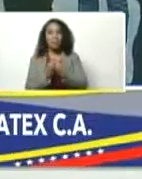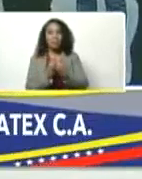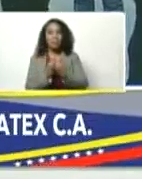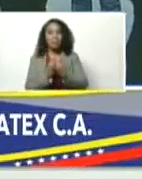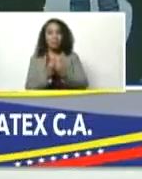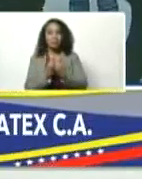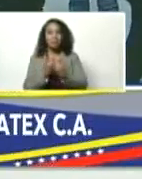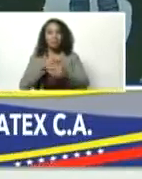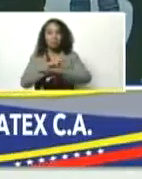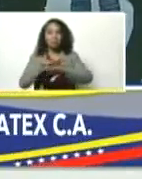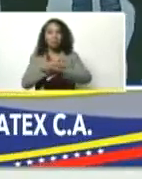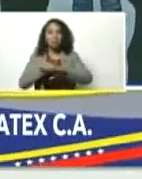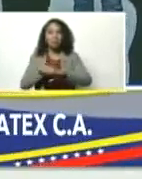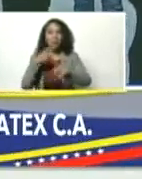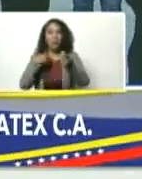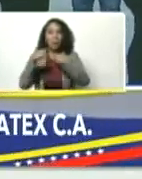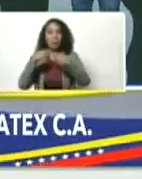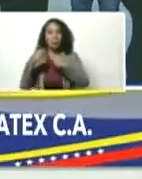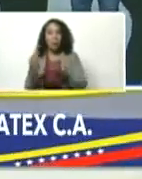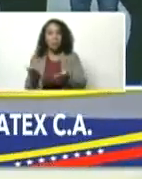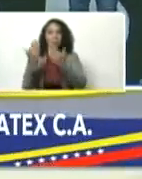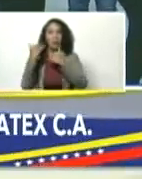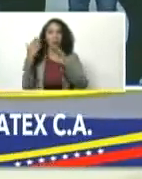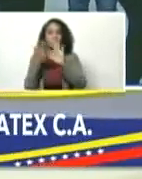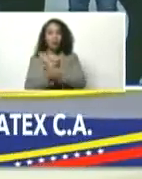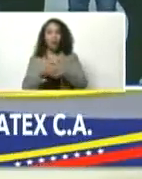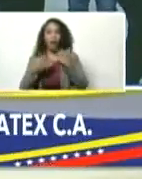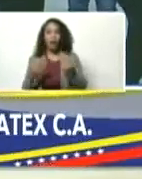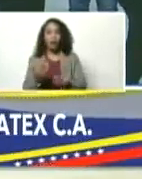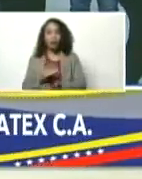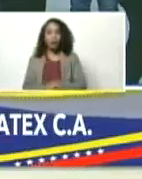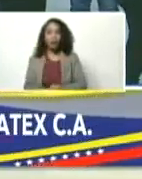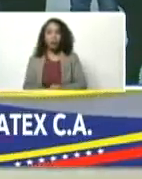de Comercio me ha estado apoyando en